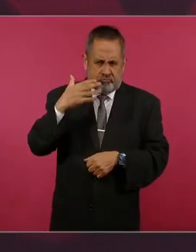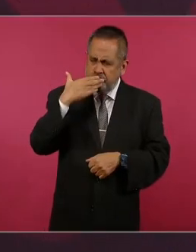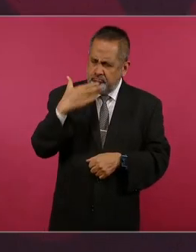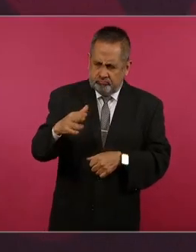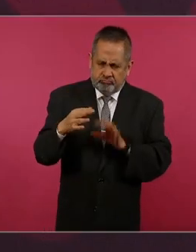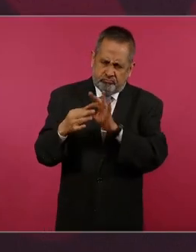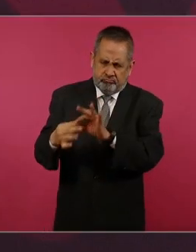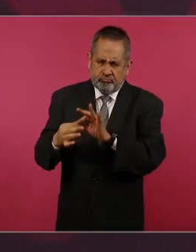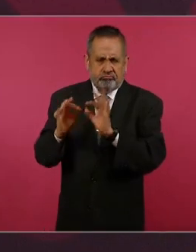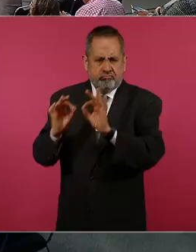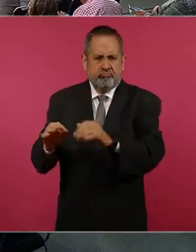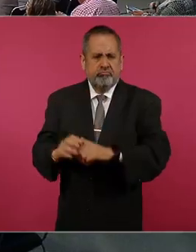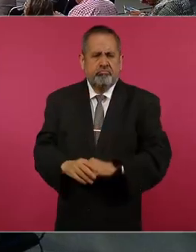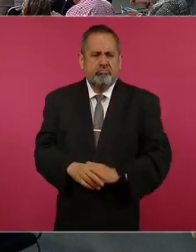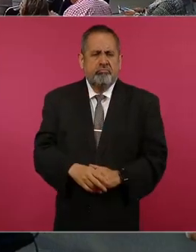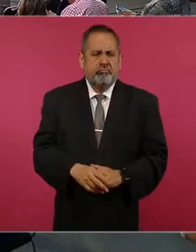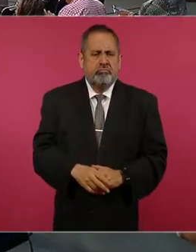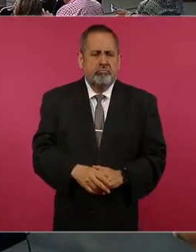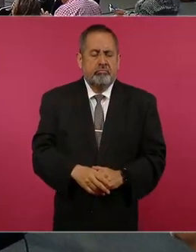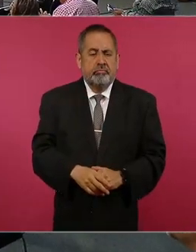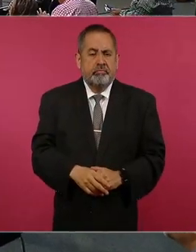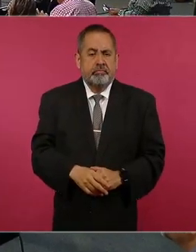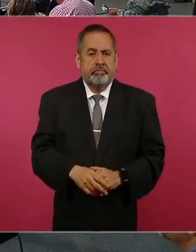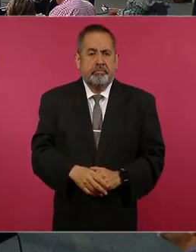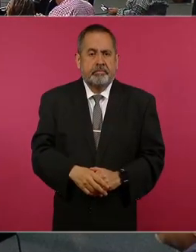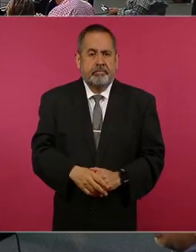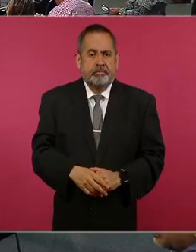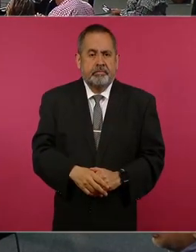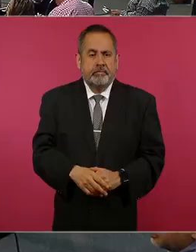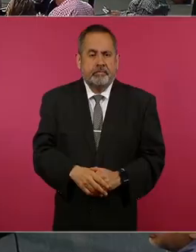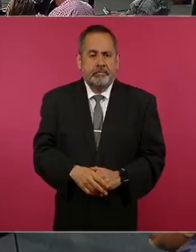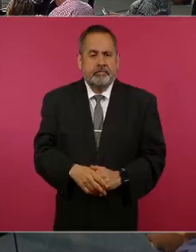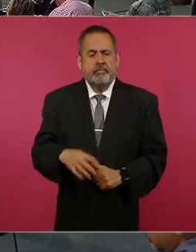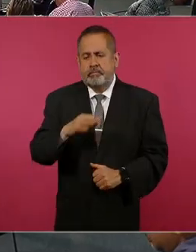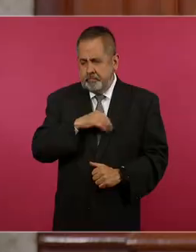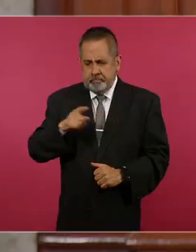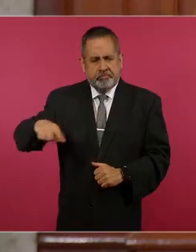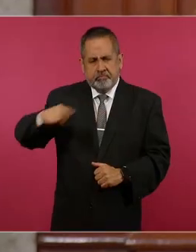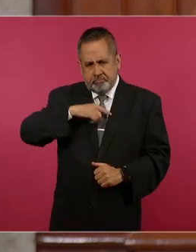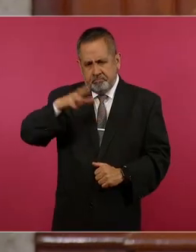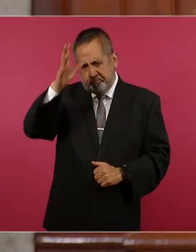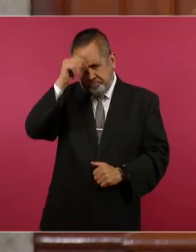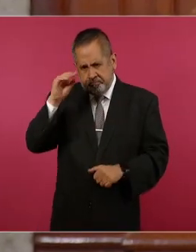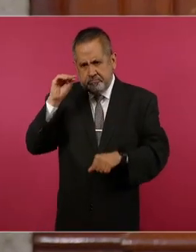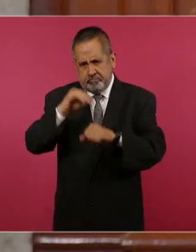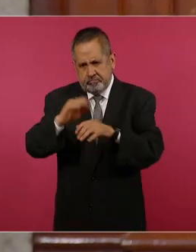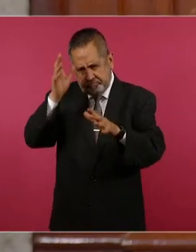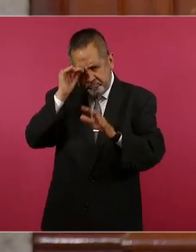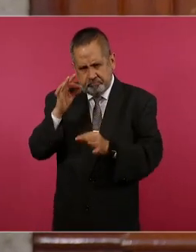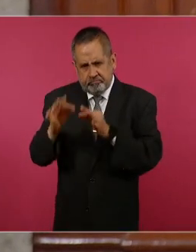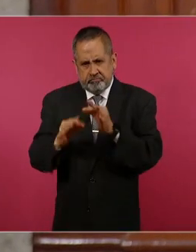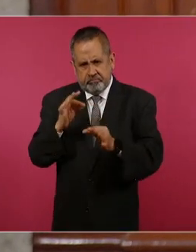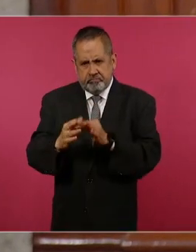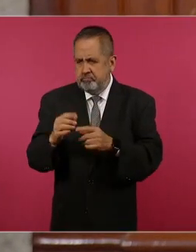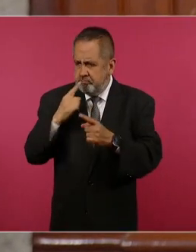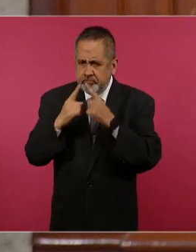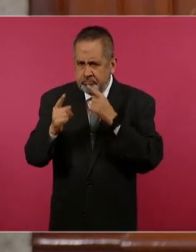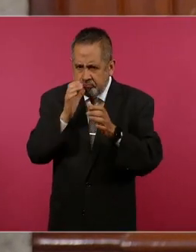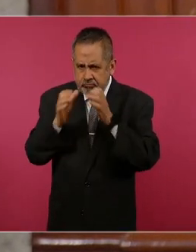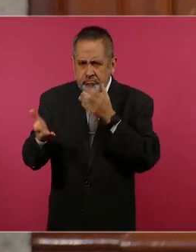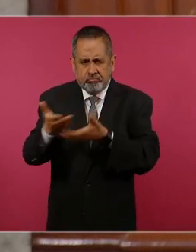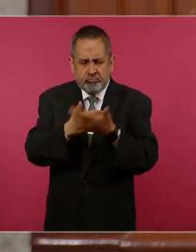podemos llegar a un acuerdo dialogando.